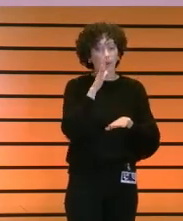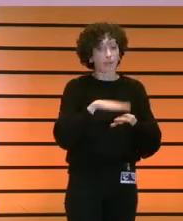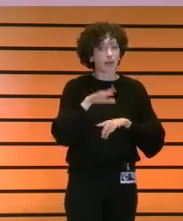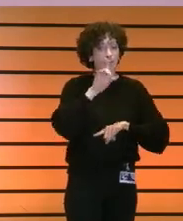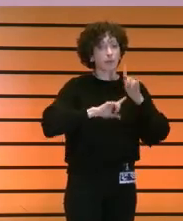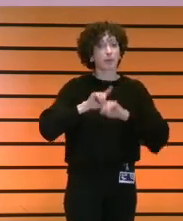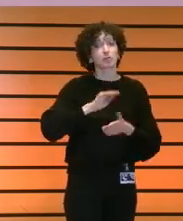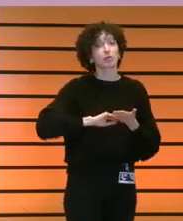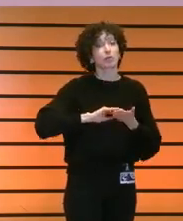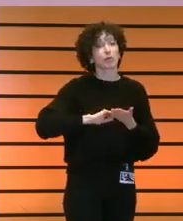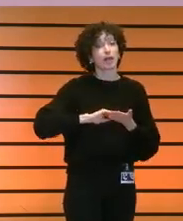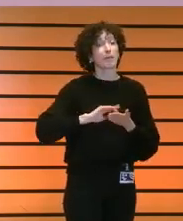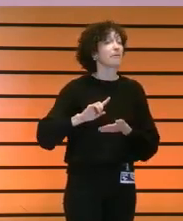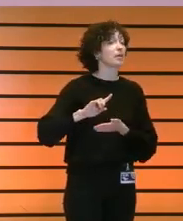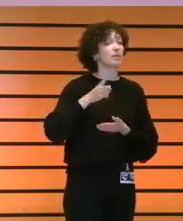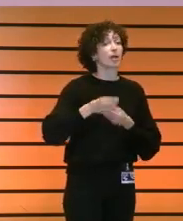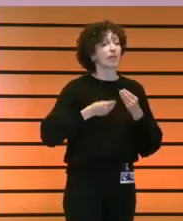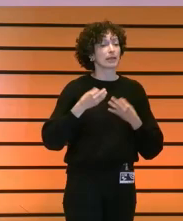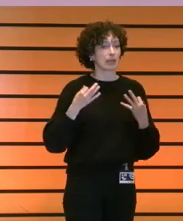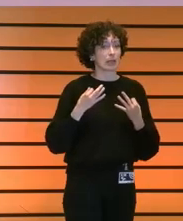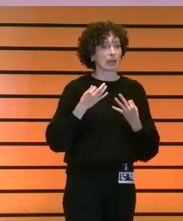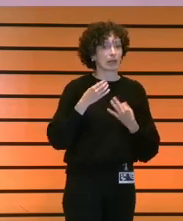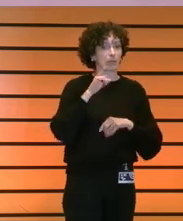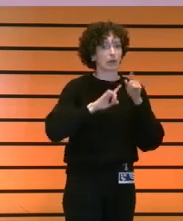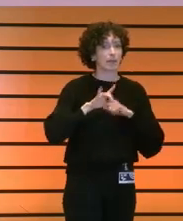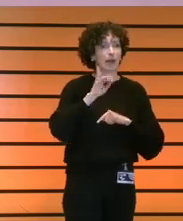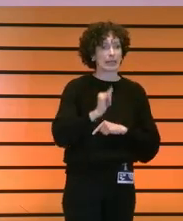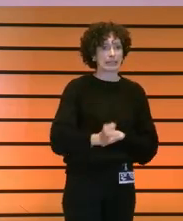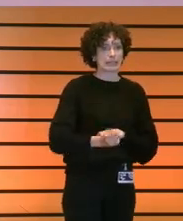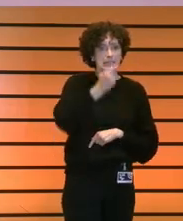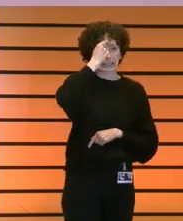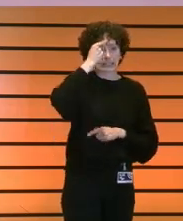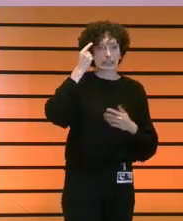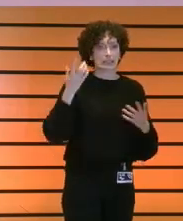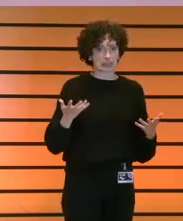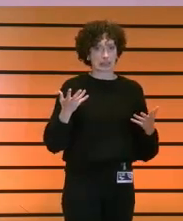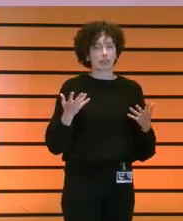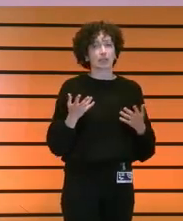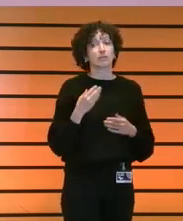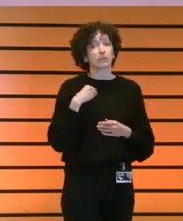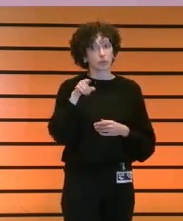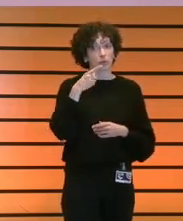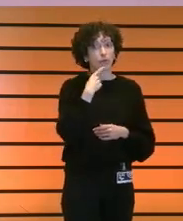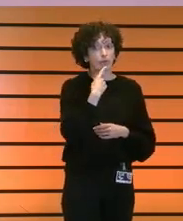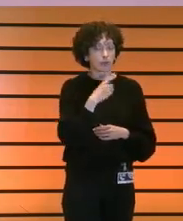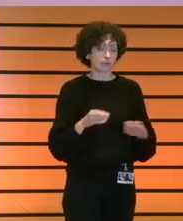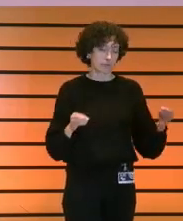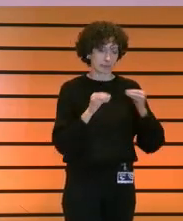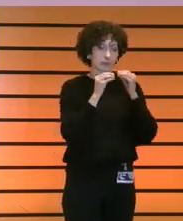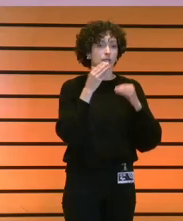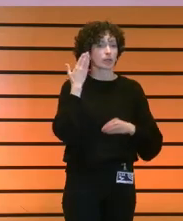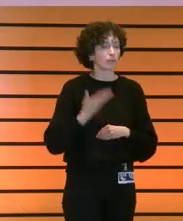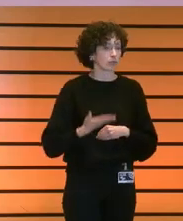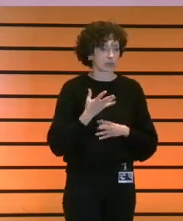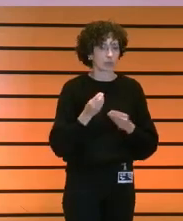tenemos que hacer es ser conscientes de que ese problema existe. Entonces, coincido en lo que tú indicas de la importancia vital